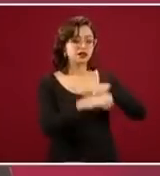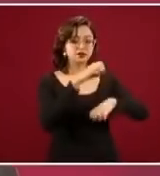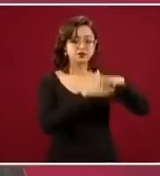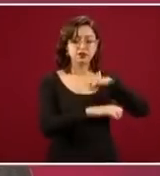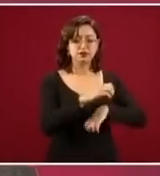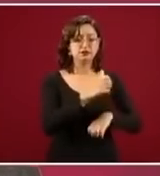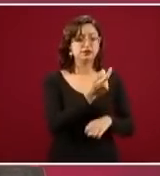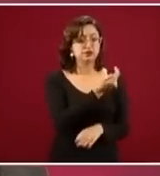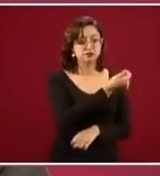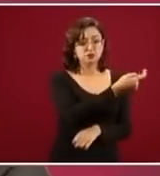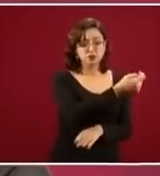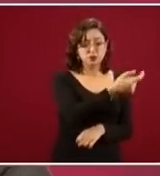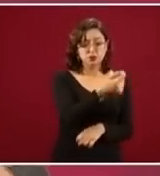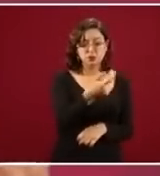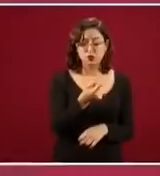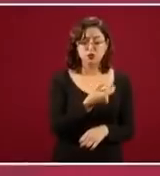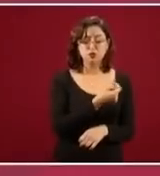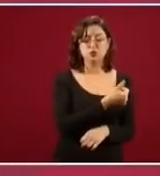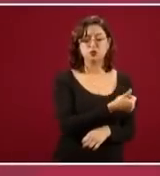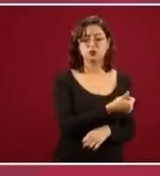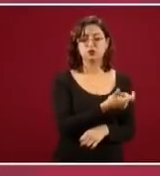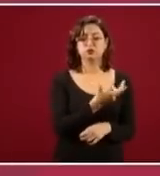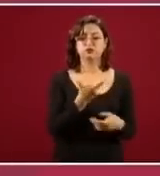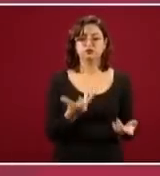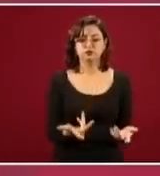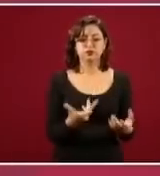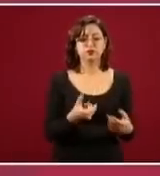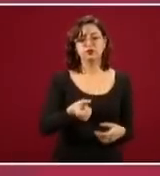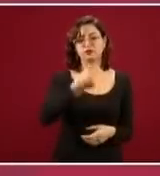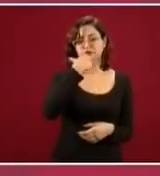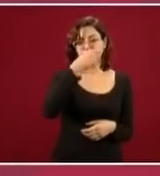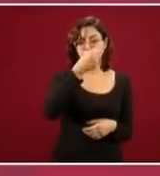pocas compañías, tienen la producción de